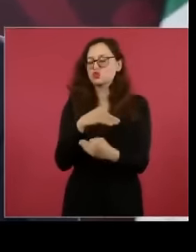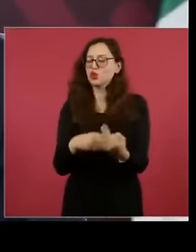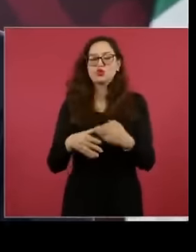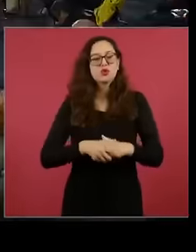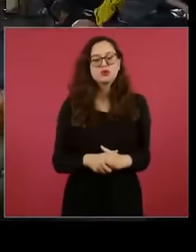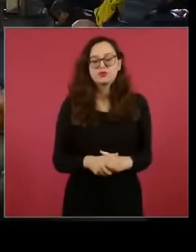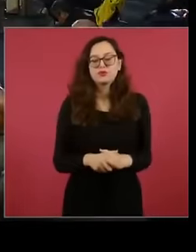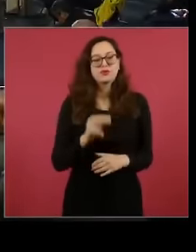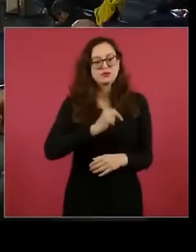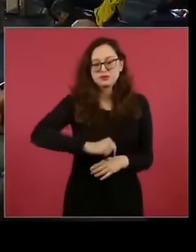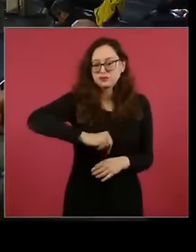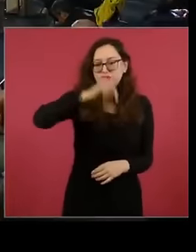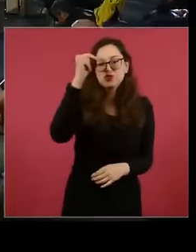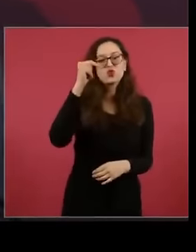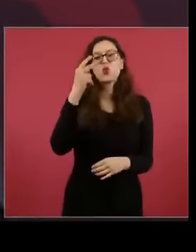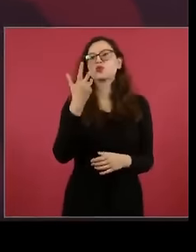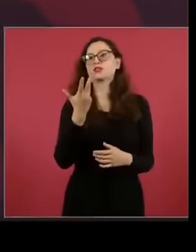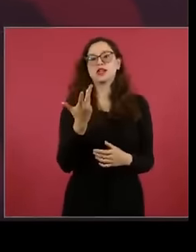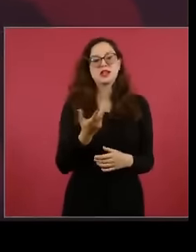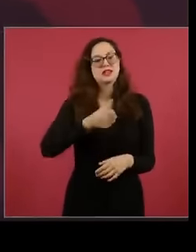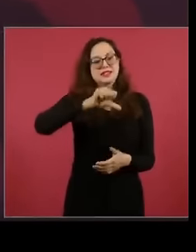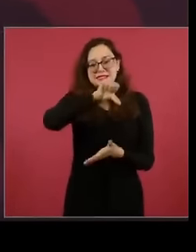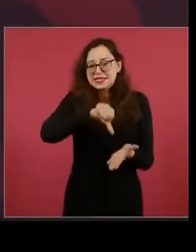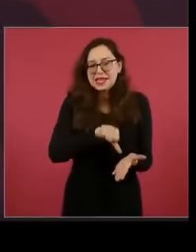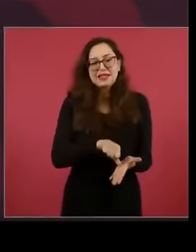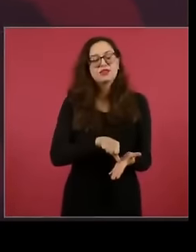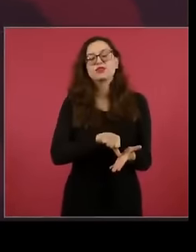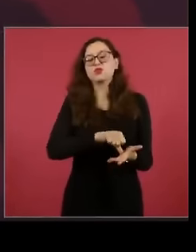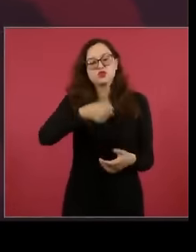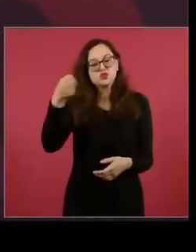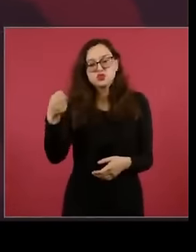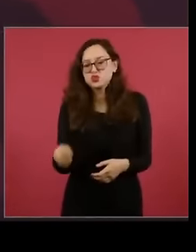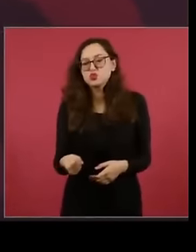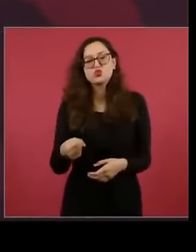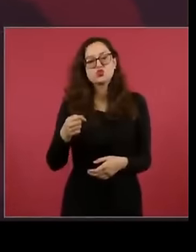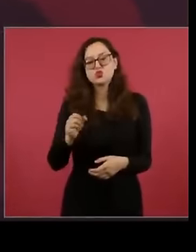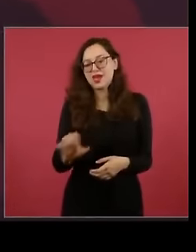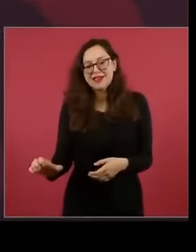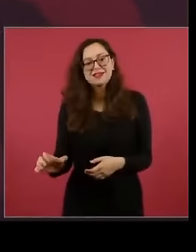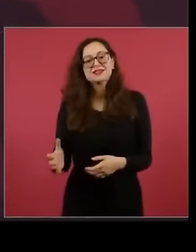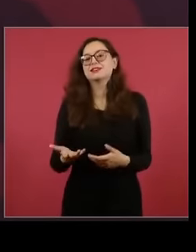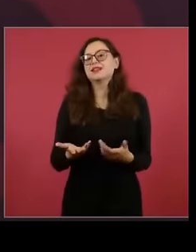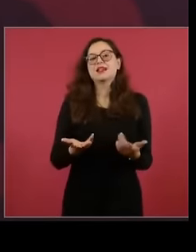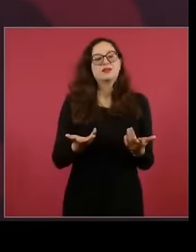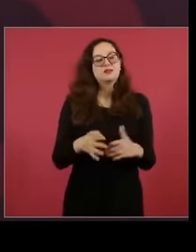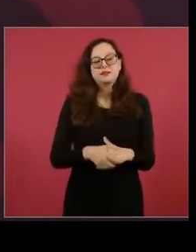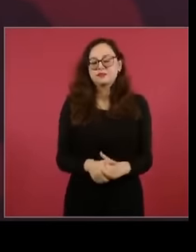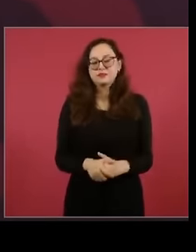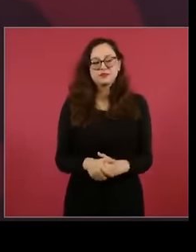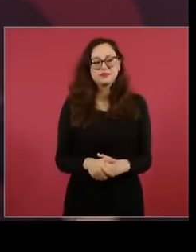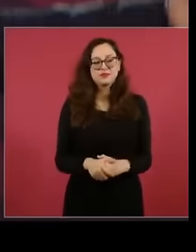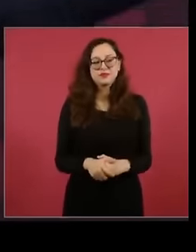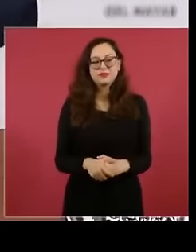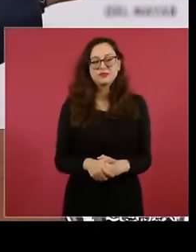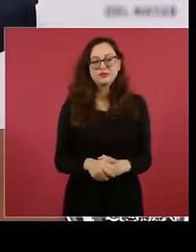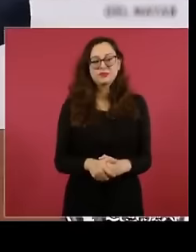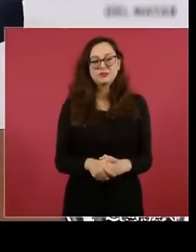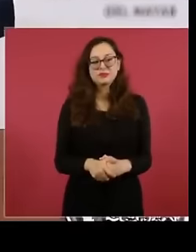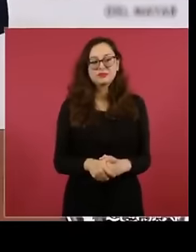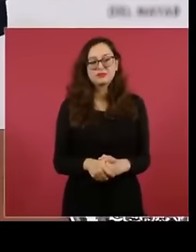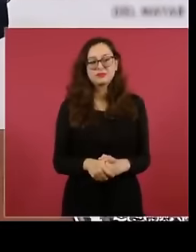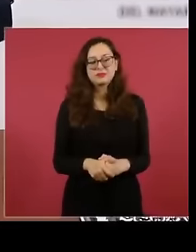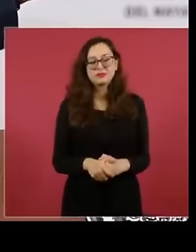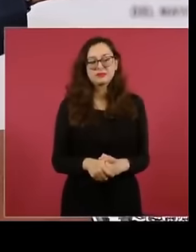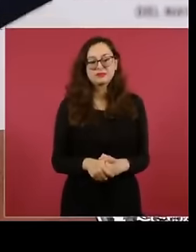ellos para que tengan comidilla dicen por acá en el mundo de la política Wilmer allá en España no sé si usen lo mismo í en la Ciudad de México